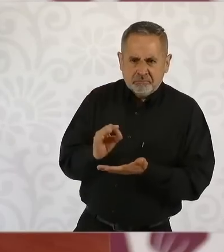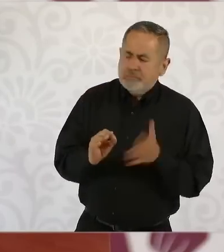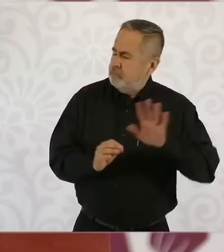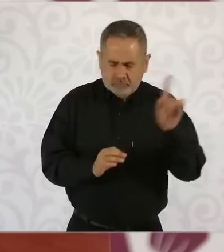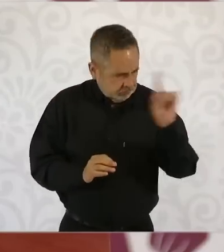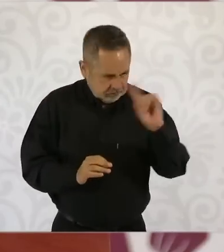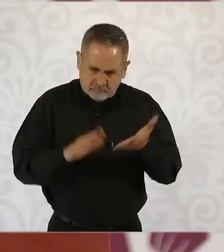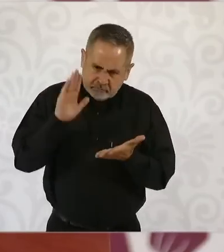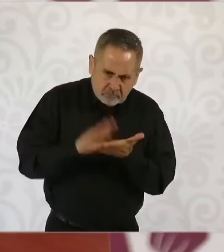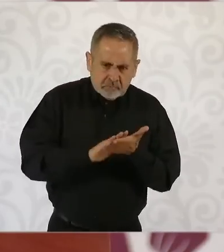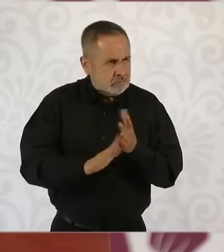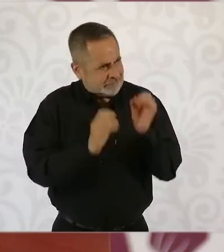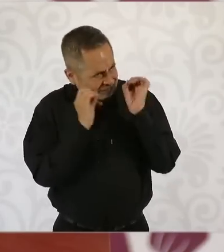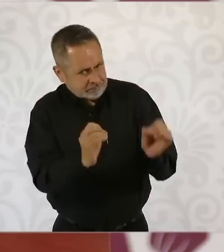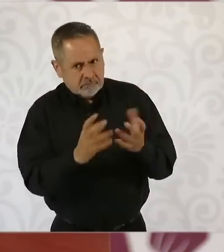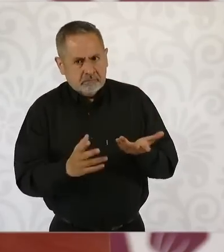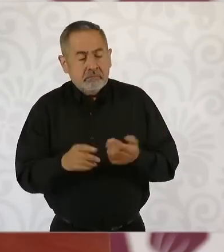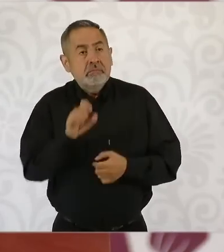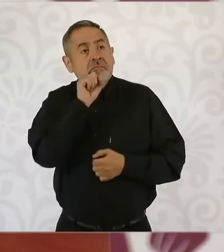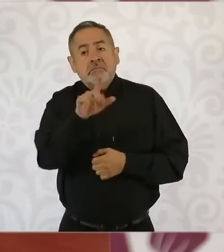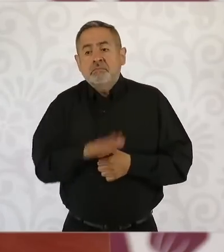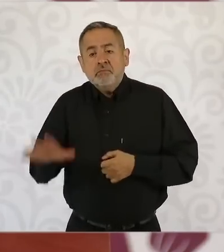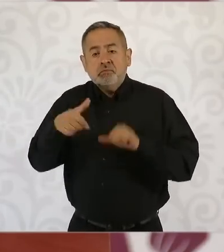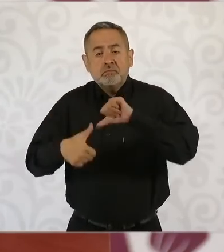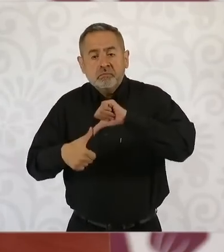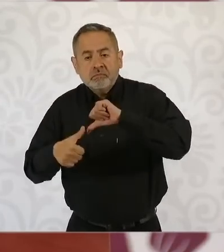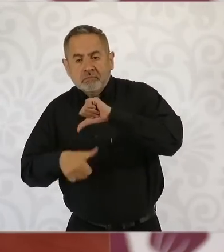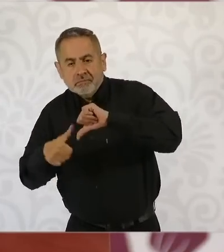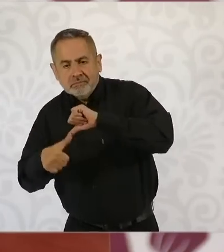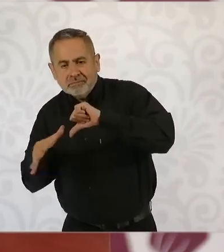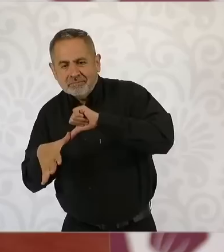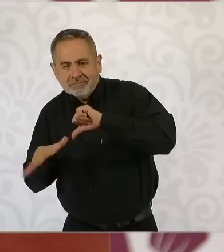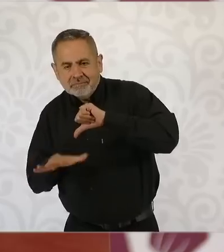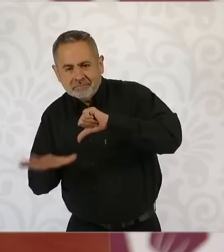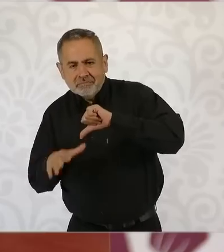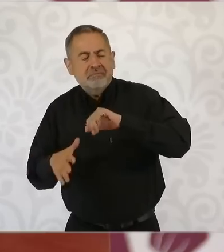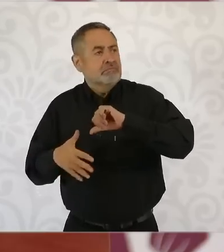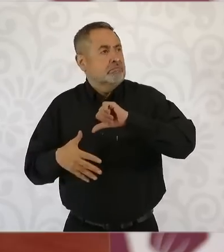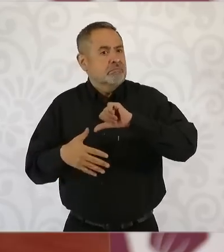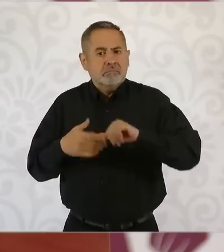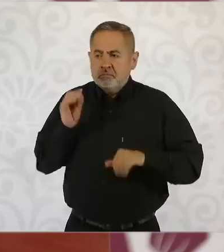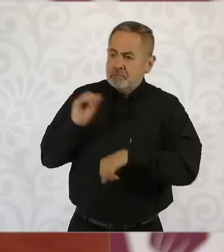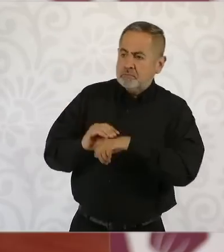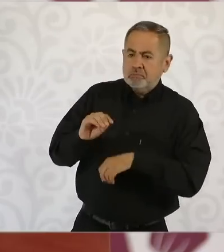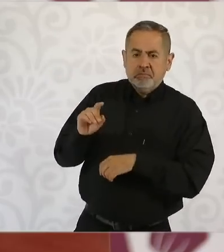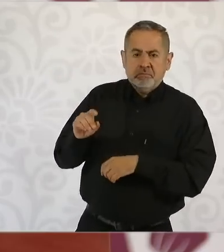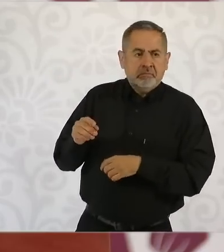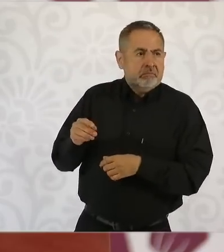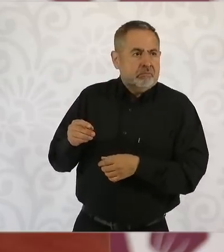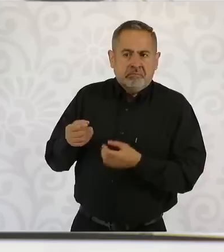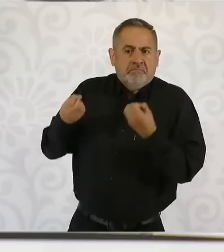México, sino hay países de Centroamérica que las remesas representan el 20% del Producto Interno